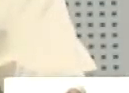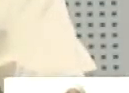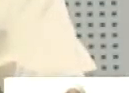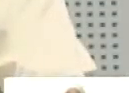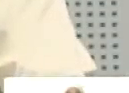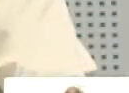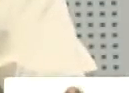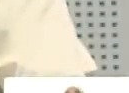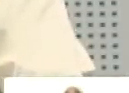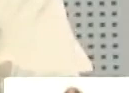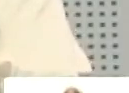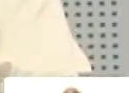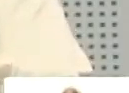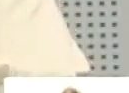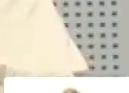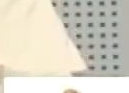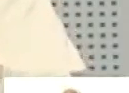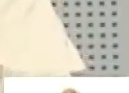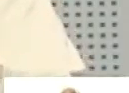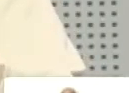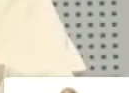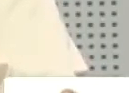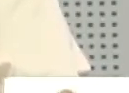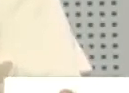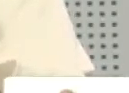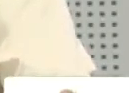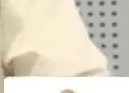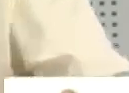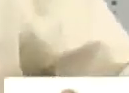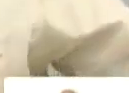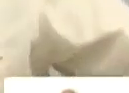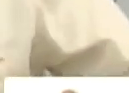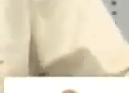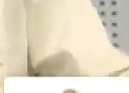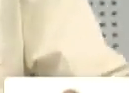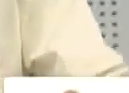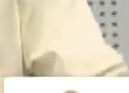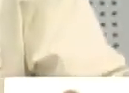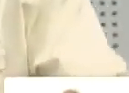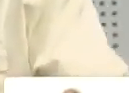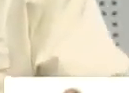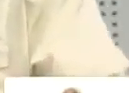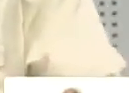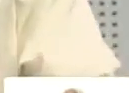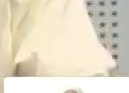14 de diciembre, 18 años, que en este mismo espacio,